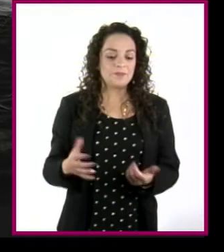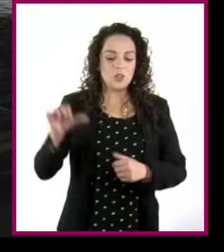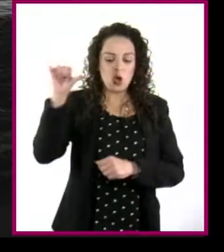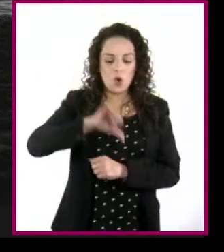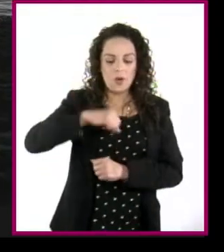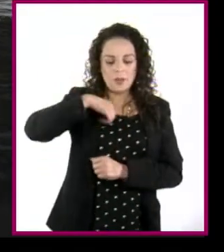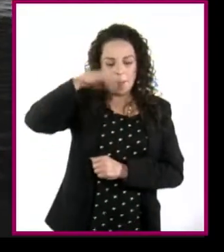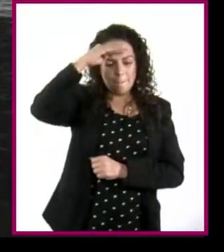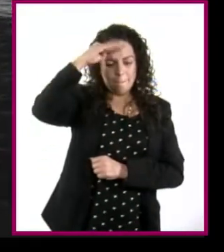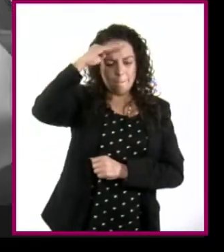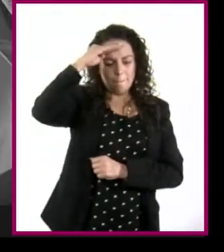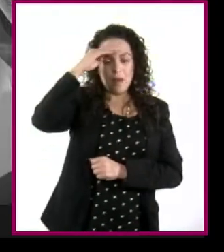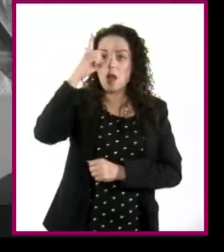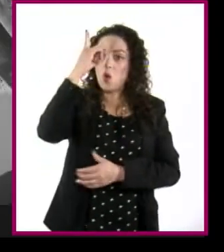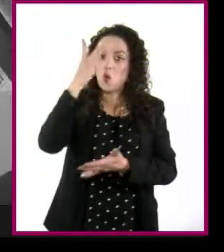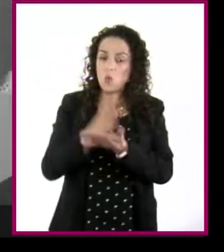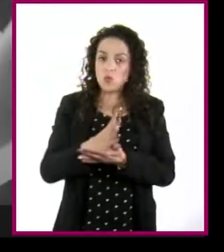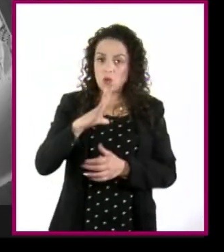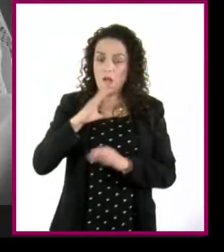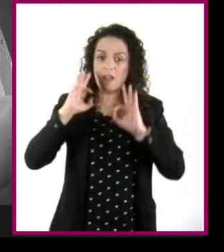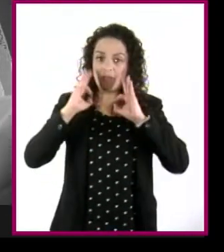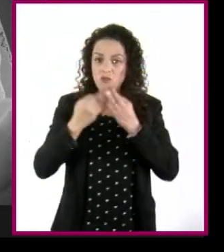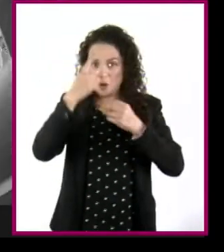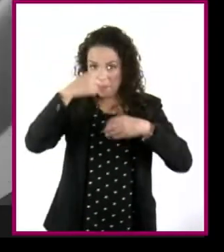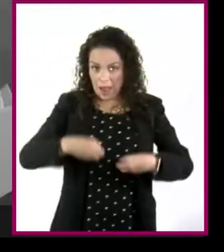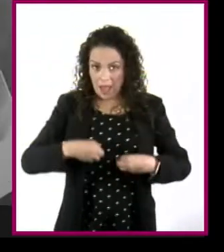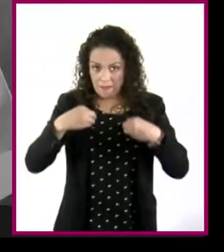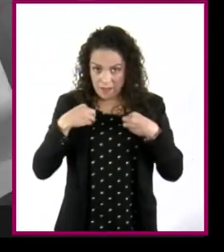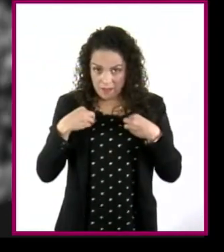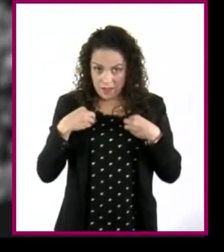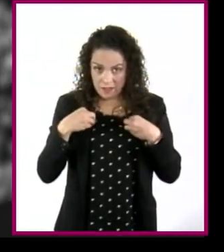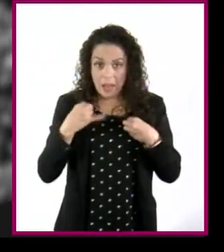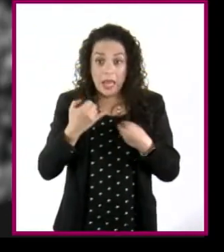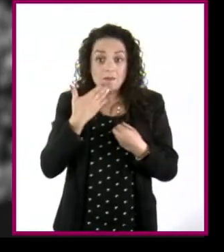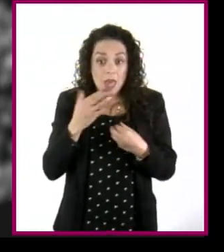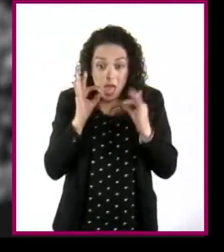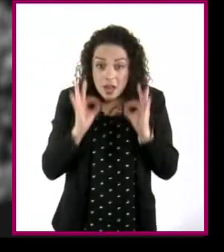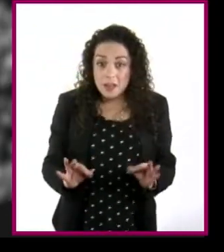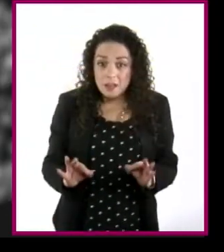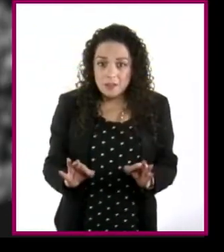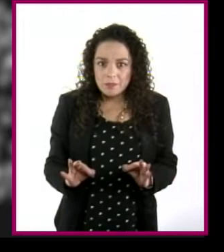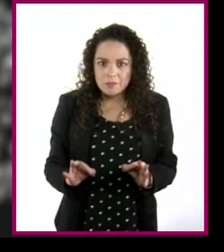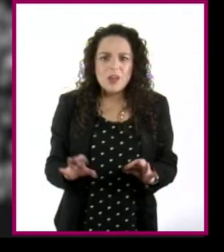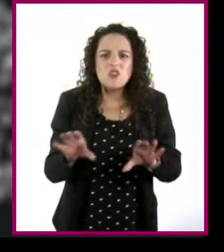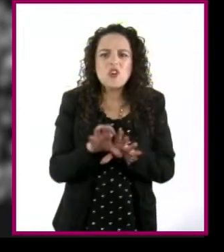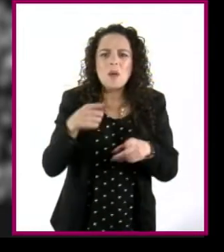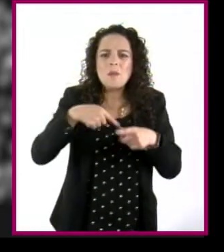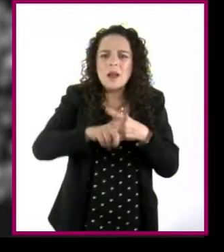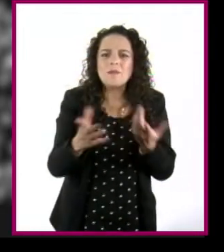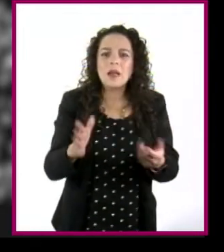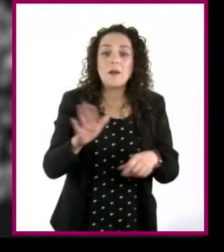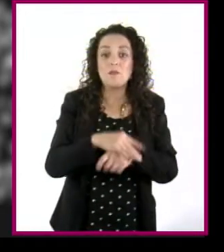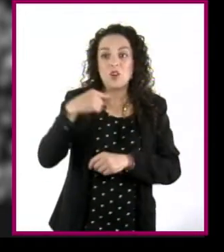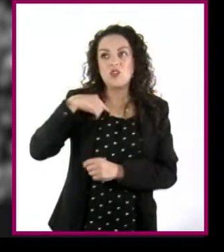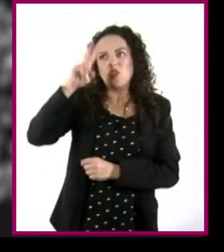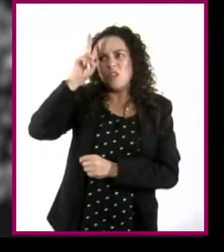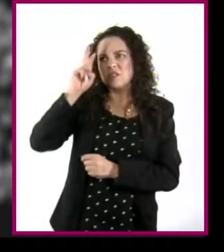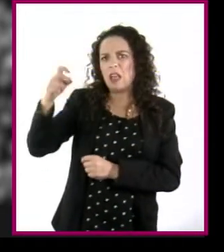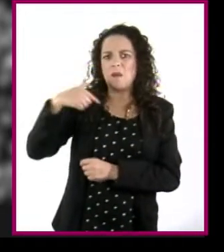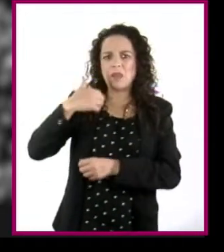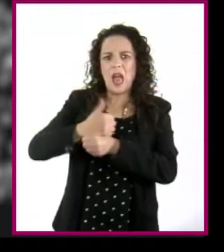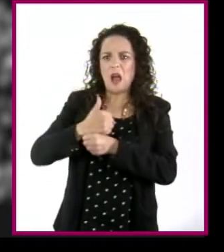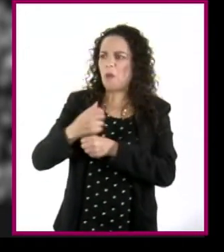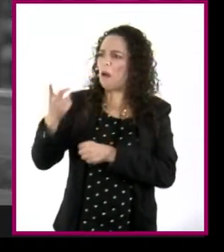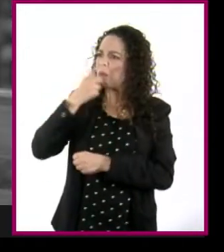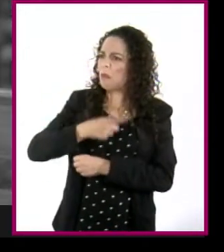preguntamos si hay un único modo de vivir la vida y de vivirla bien. Todo empezó porque tuve un sueño donde mi abuela me decía que soy